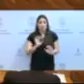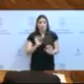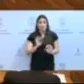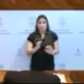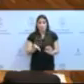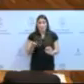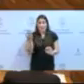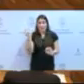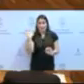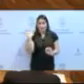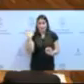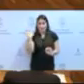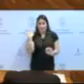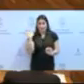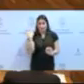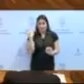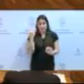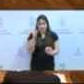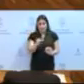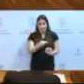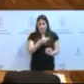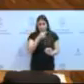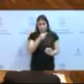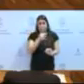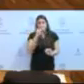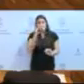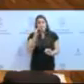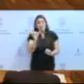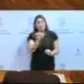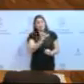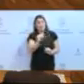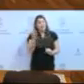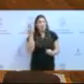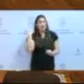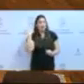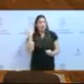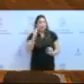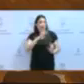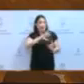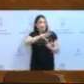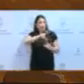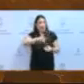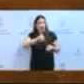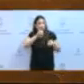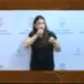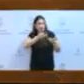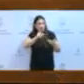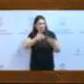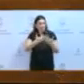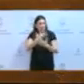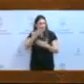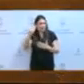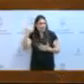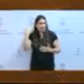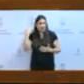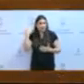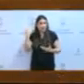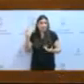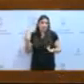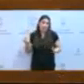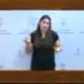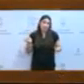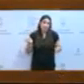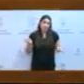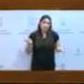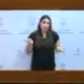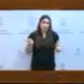con el precedente de las noticias de la semana pasada y de días anteriores, pues era inevitable, seguramente, que